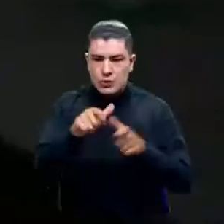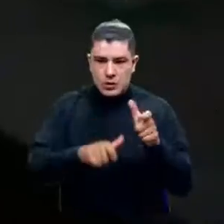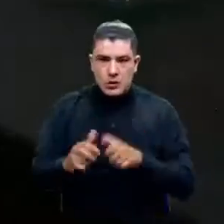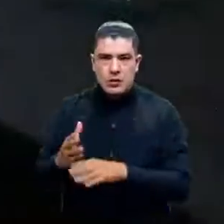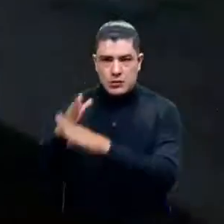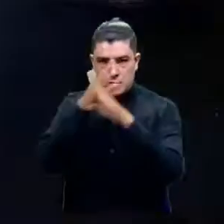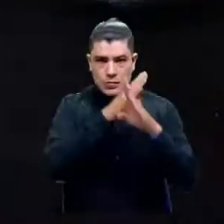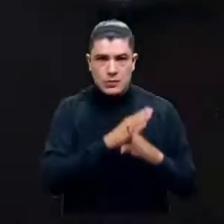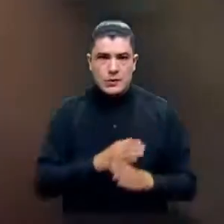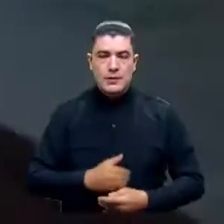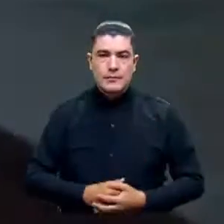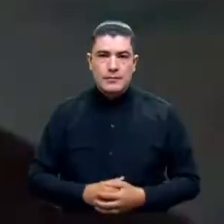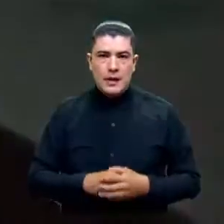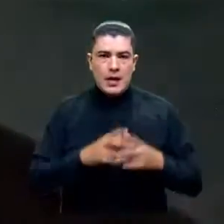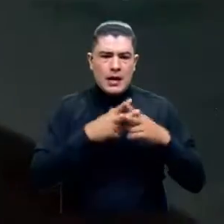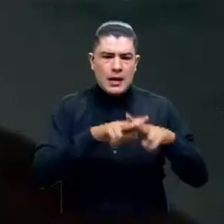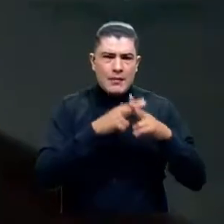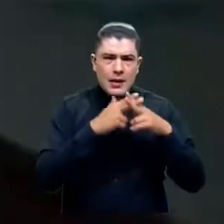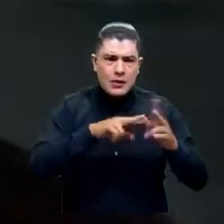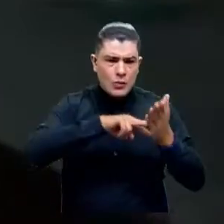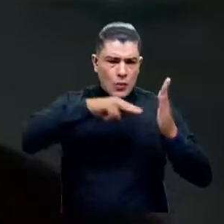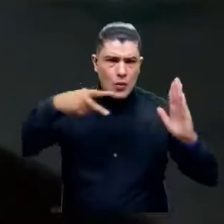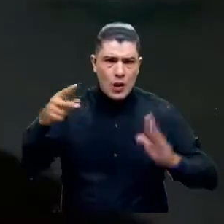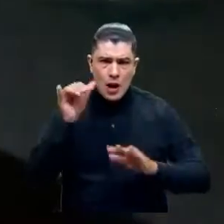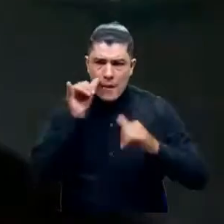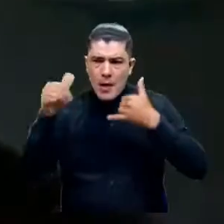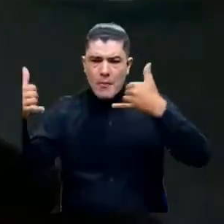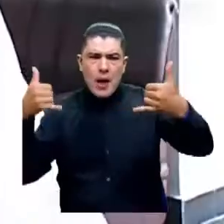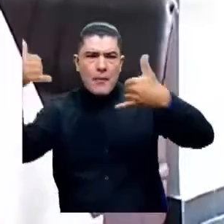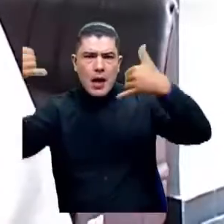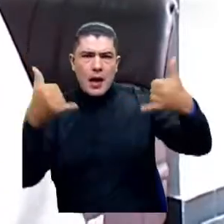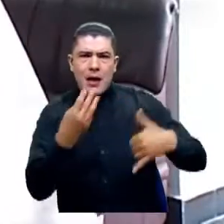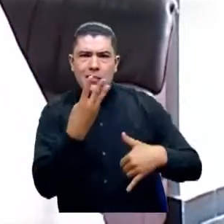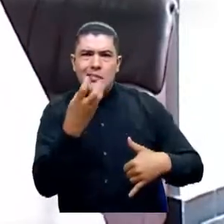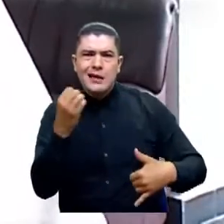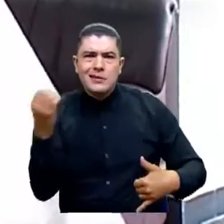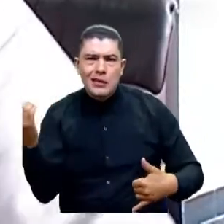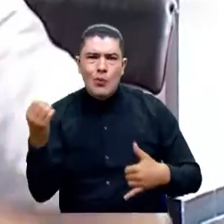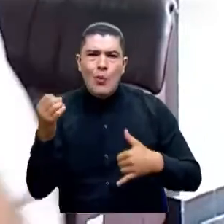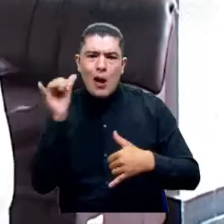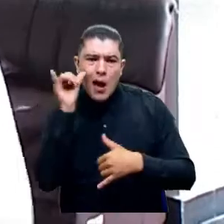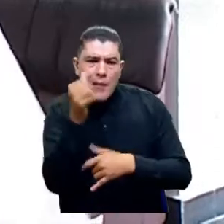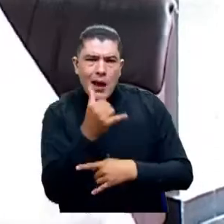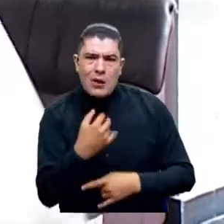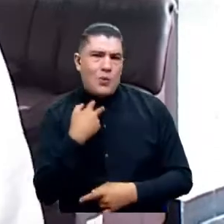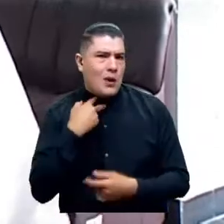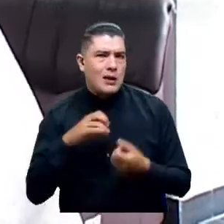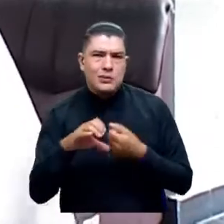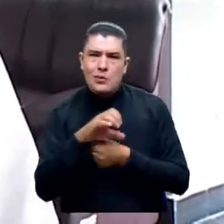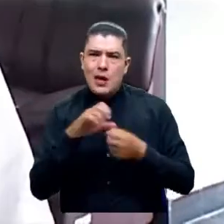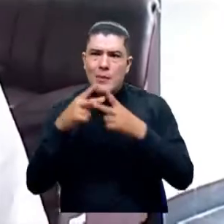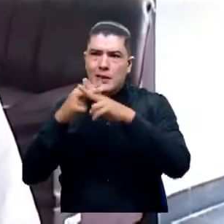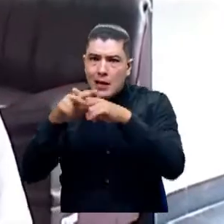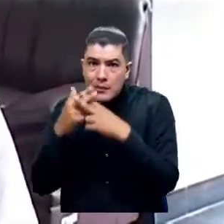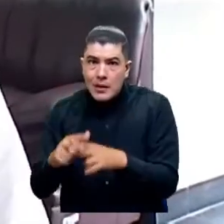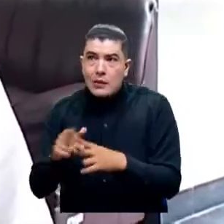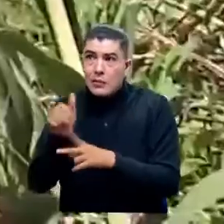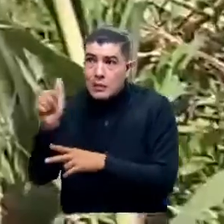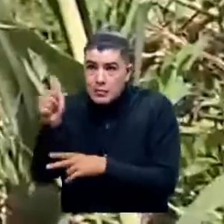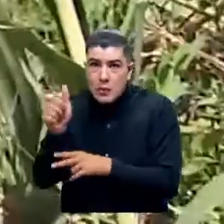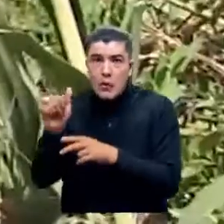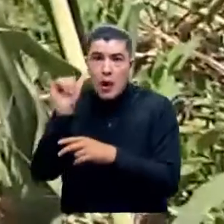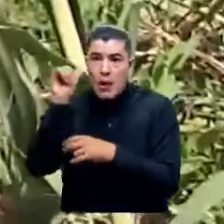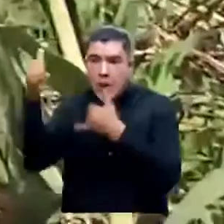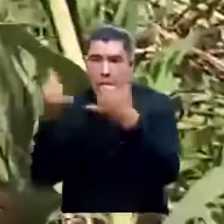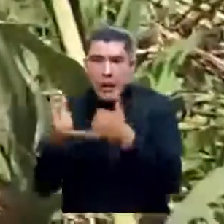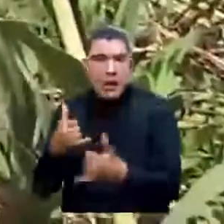elementos tecnológicos, muchas más cámaras, tenemos 300 cámaras, eso no alcanza para toda la ciudad y el mantenimiento de las mismas es un recurso importante.